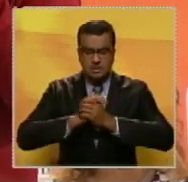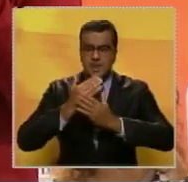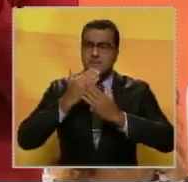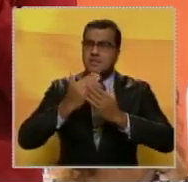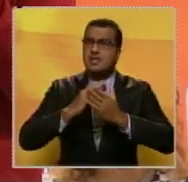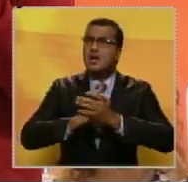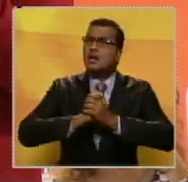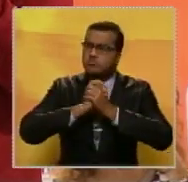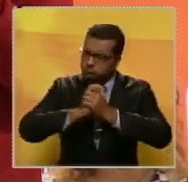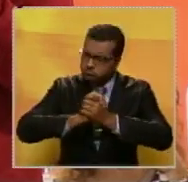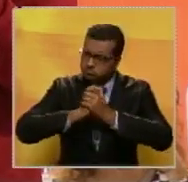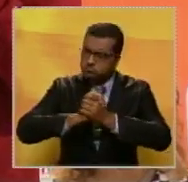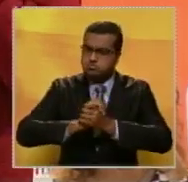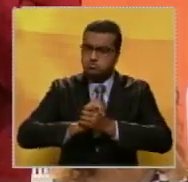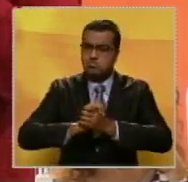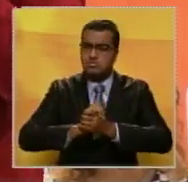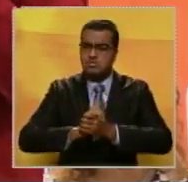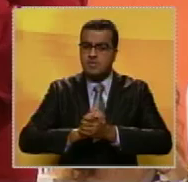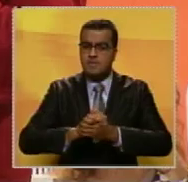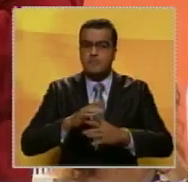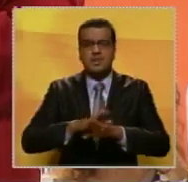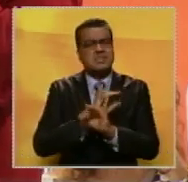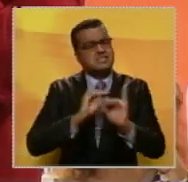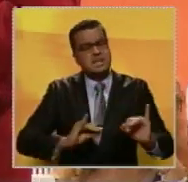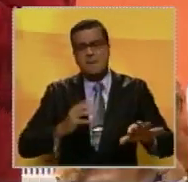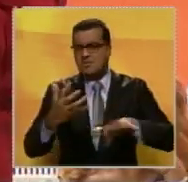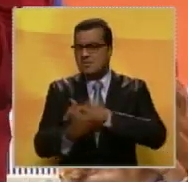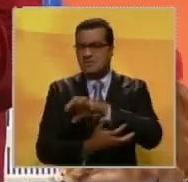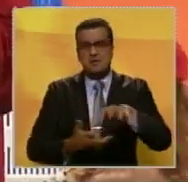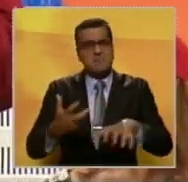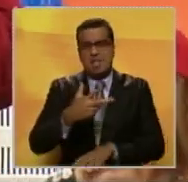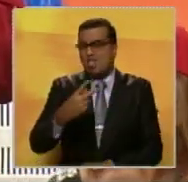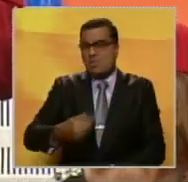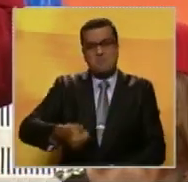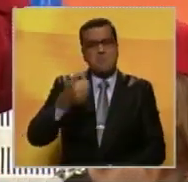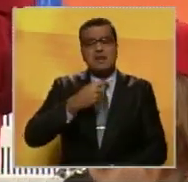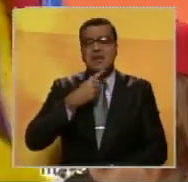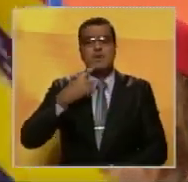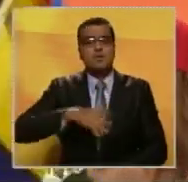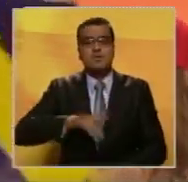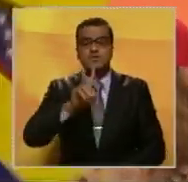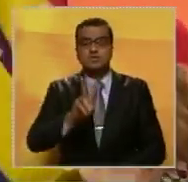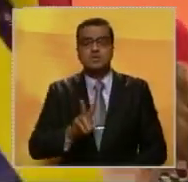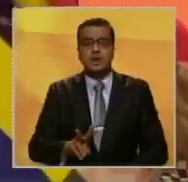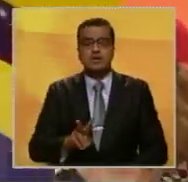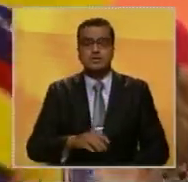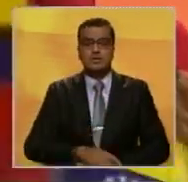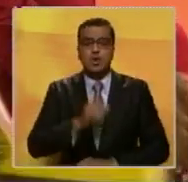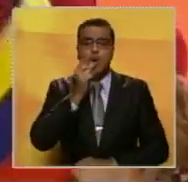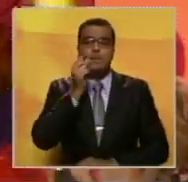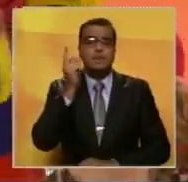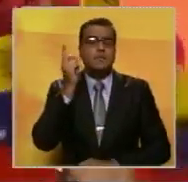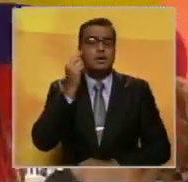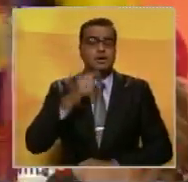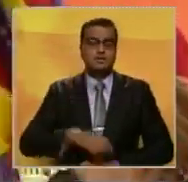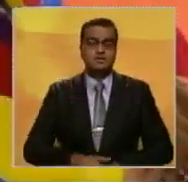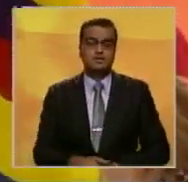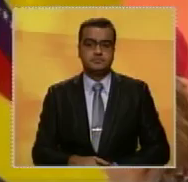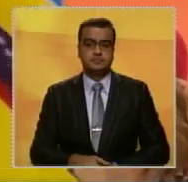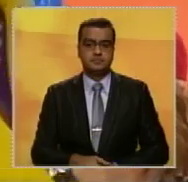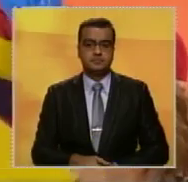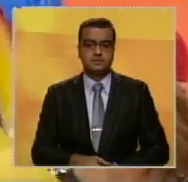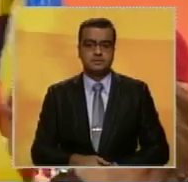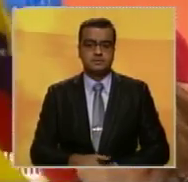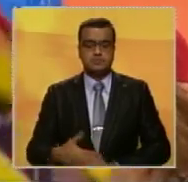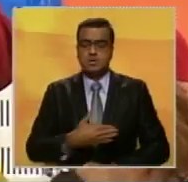que clamen, porque cese la violencia y el asesinato de venezolanos y venezolanas por la obsesión